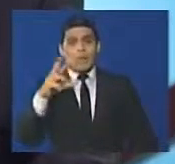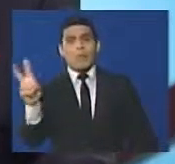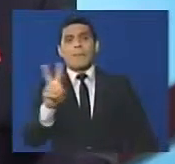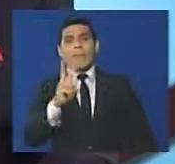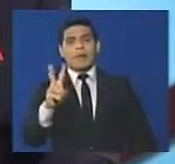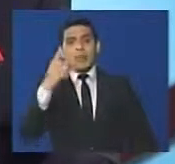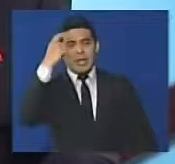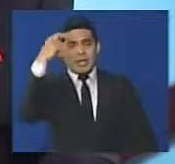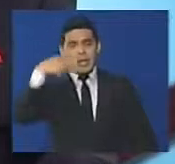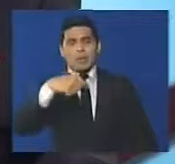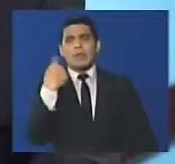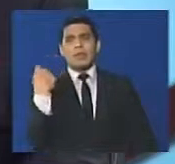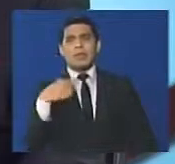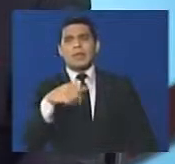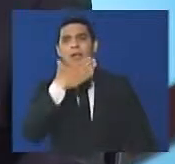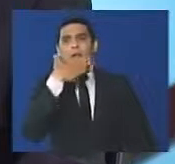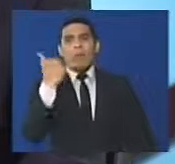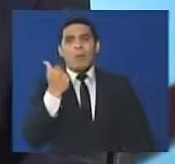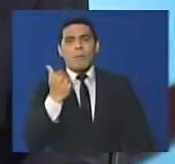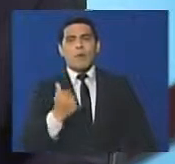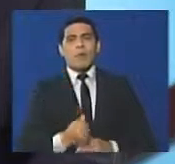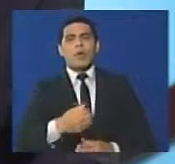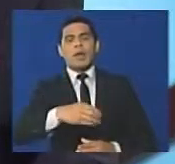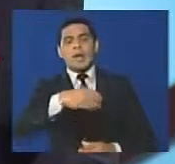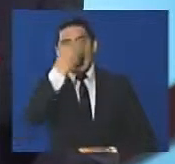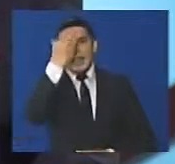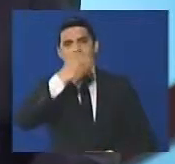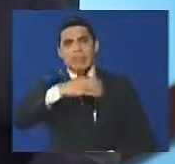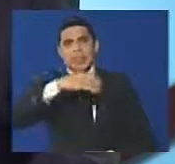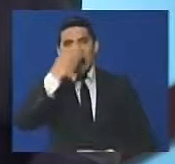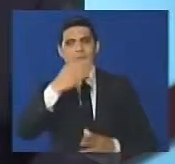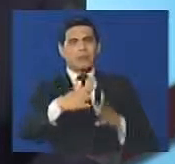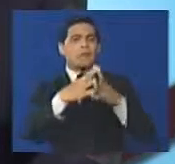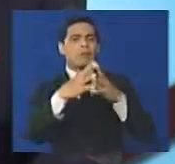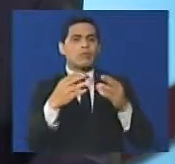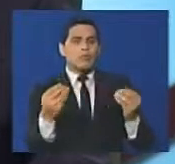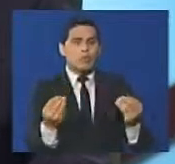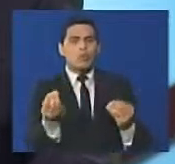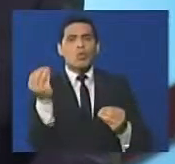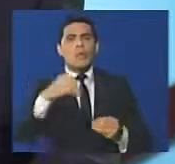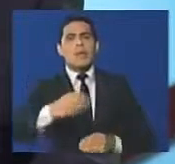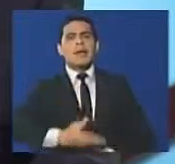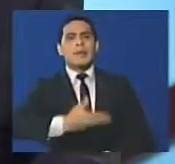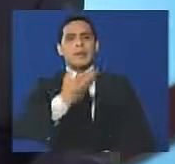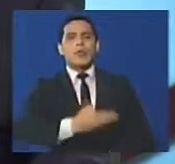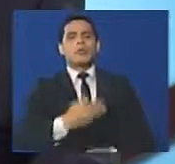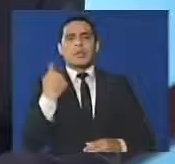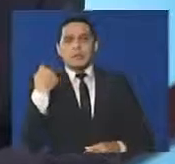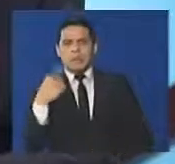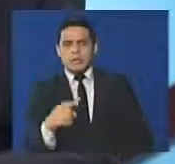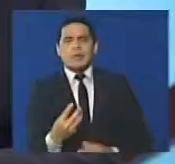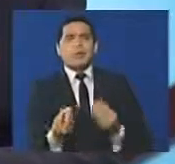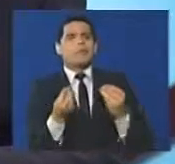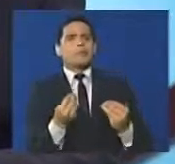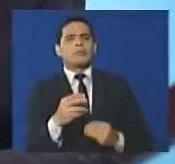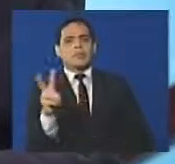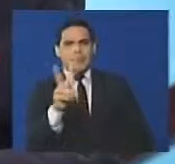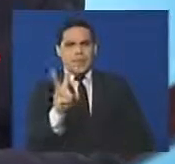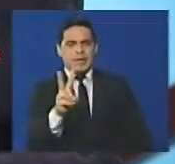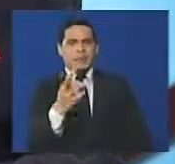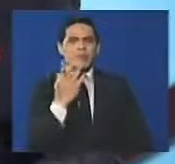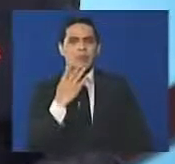actualmente, hoy en día, tiene los mejores cantantes, tiene todo lo más grande, que se